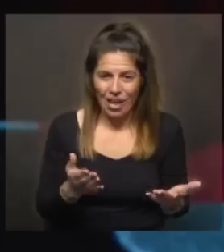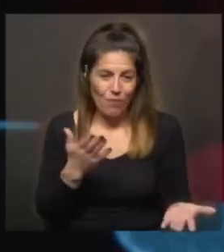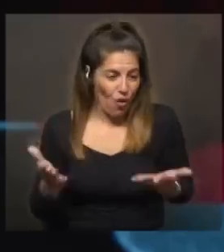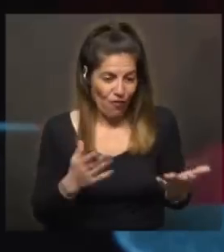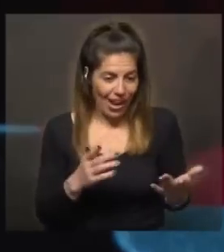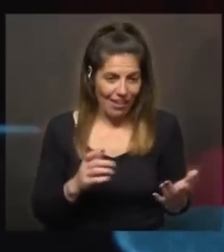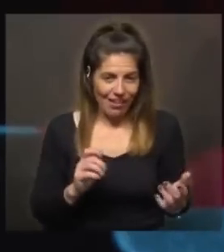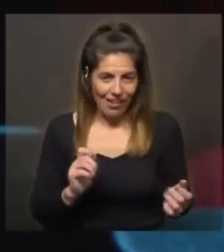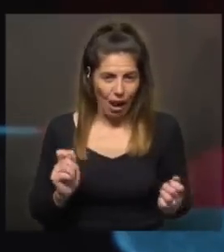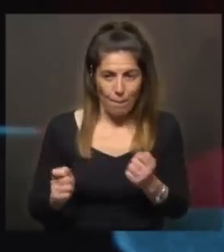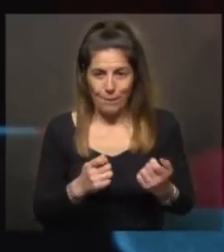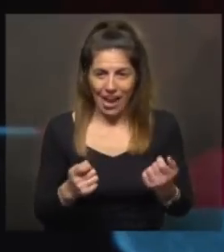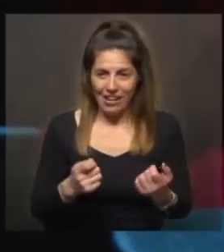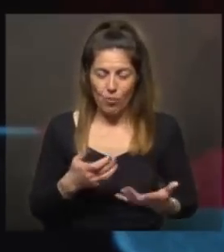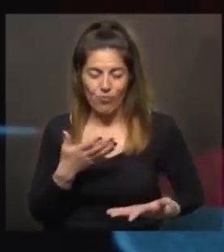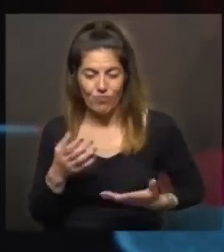status quo incomodar